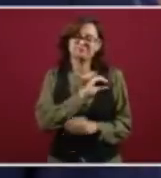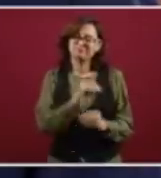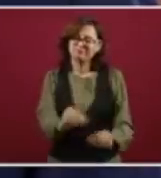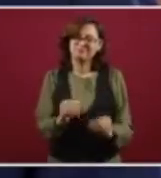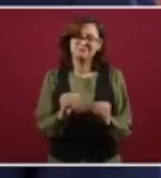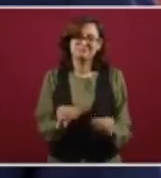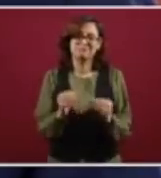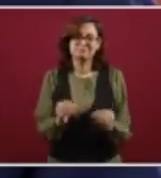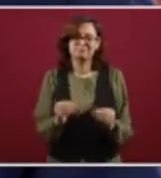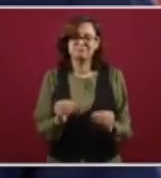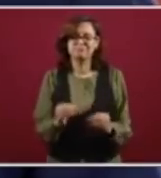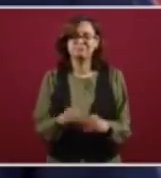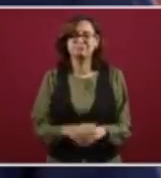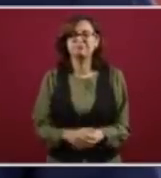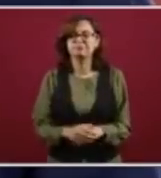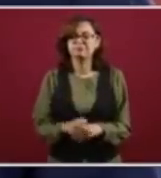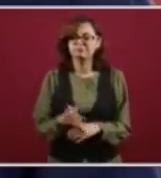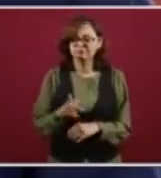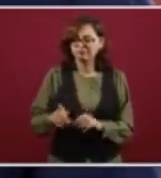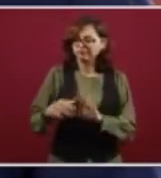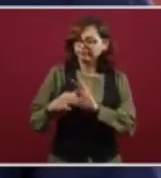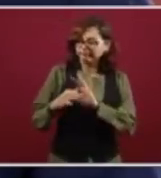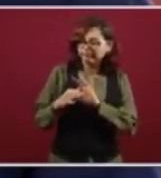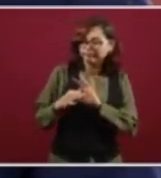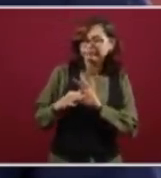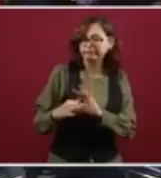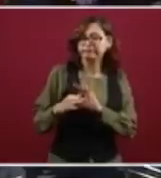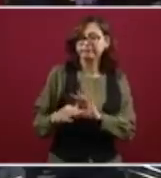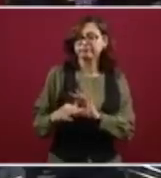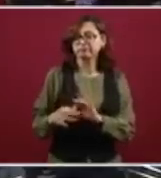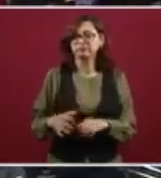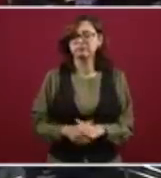mucho. Son pueblos hermanos.